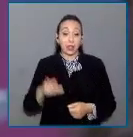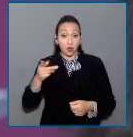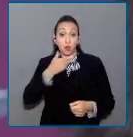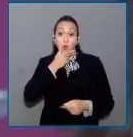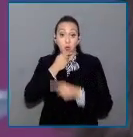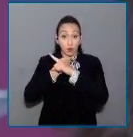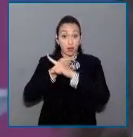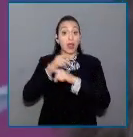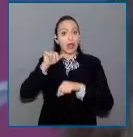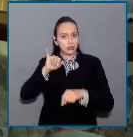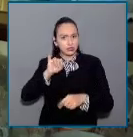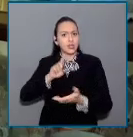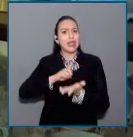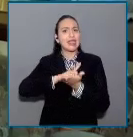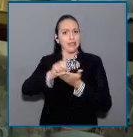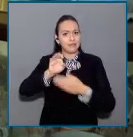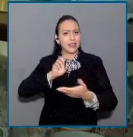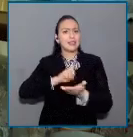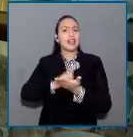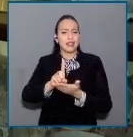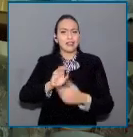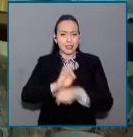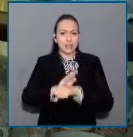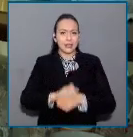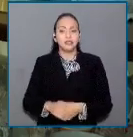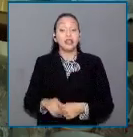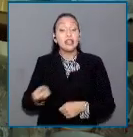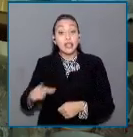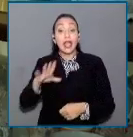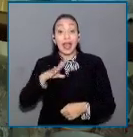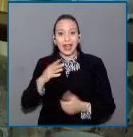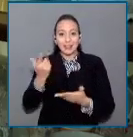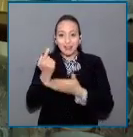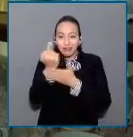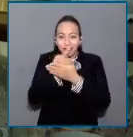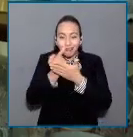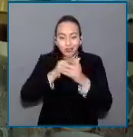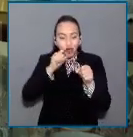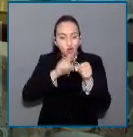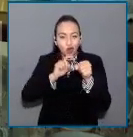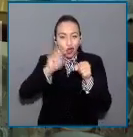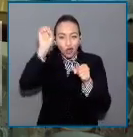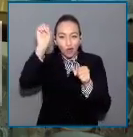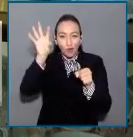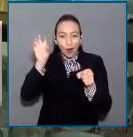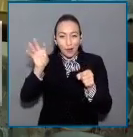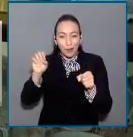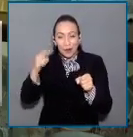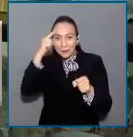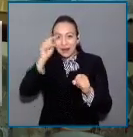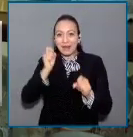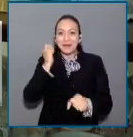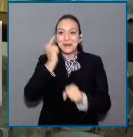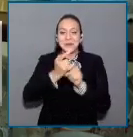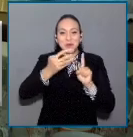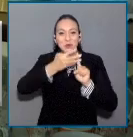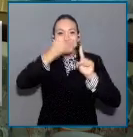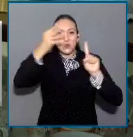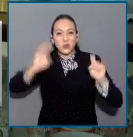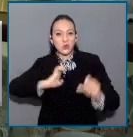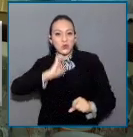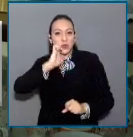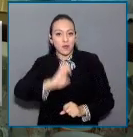del semáforo LGBTI-fóbico. Nos sirve para decir o para hacer la evaluación, oye, ¿cómo